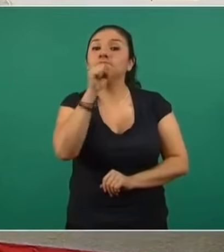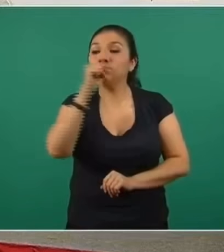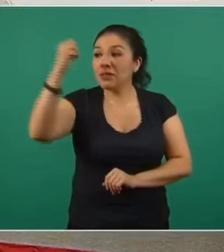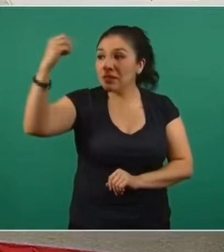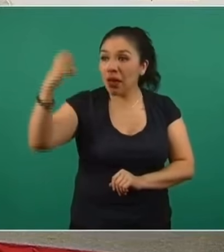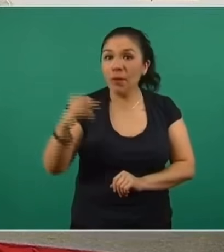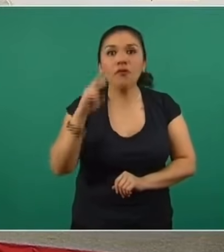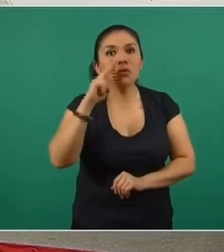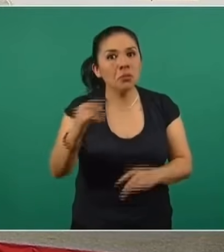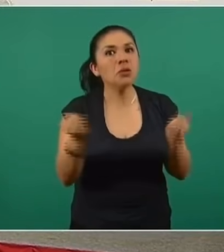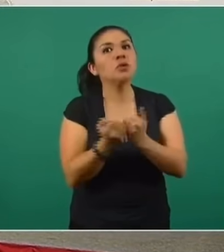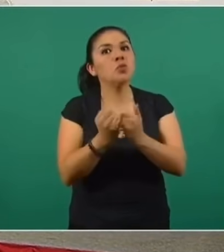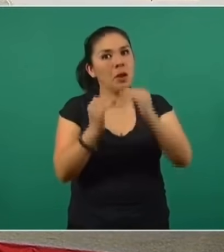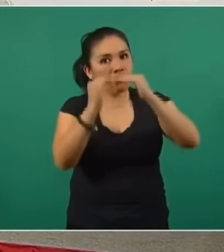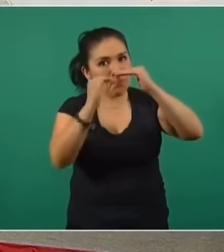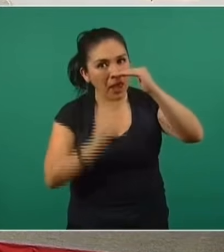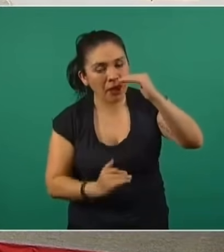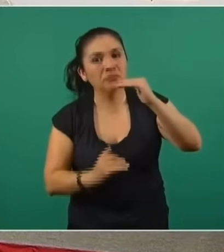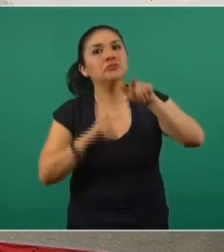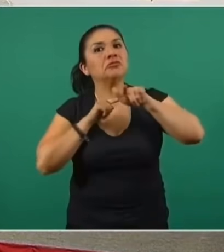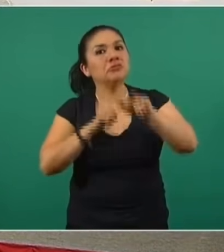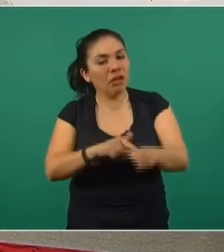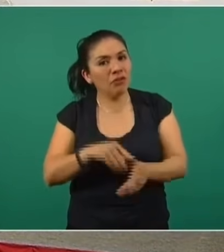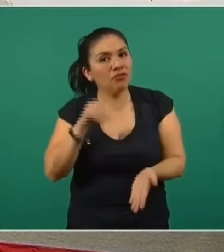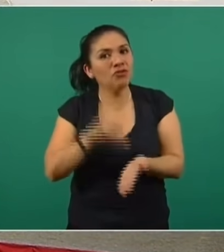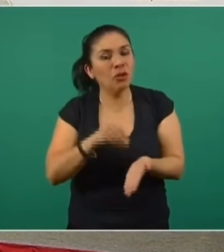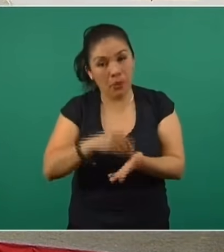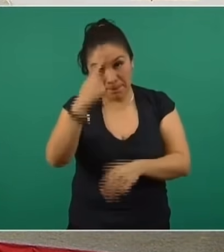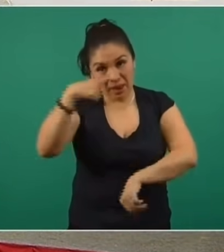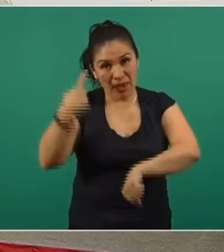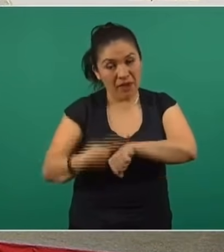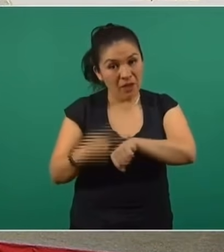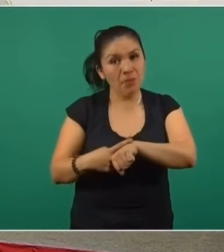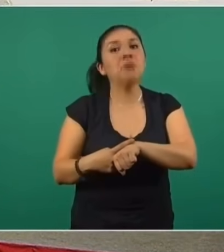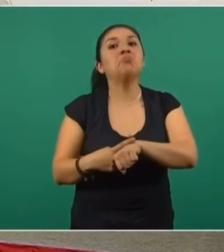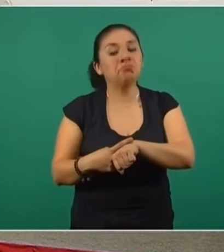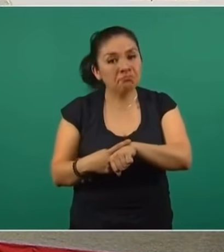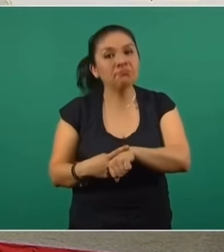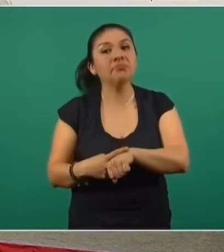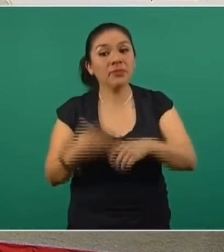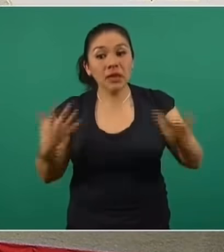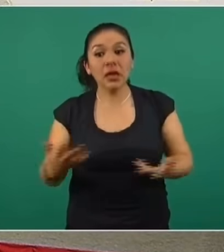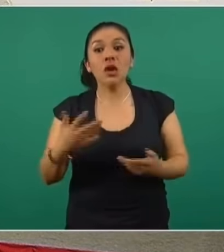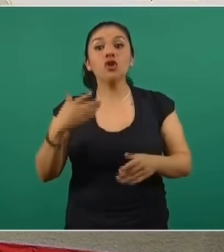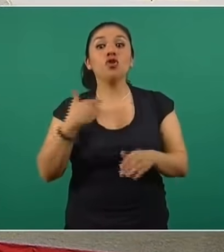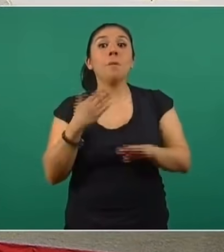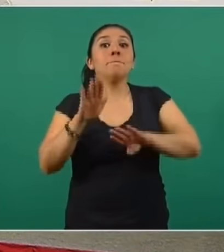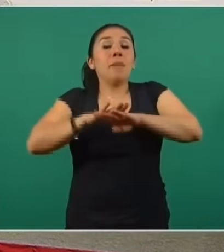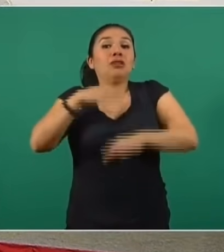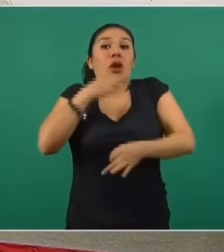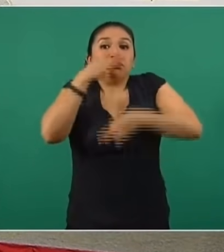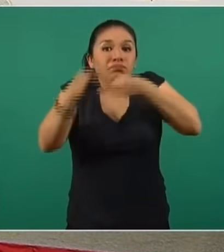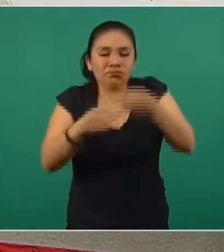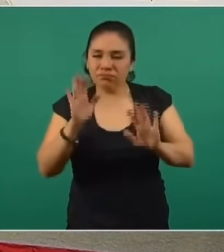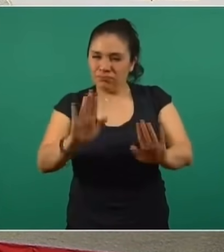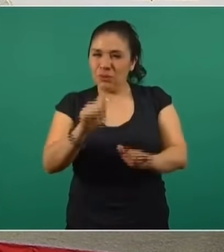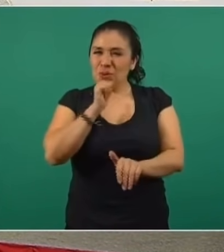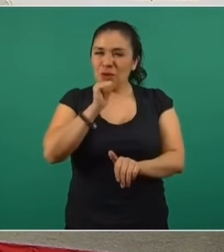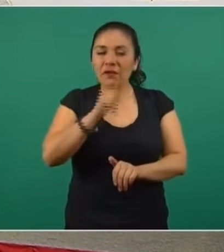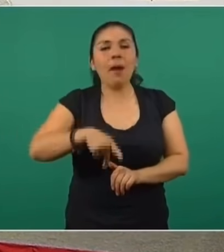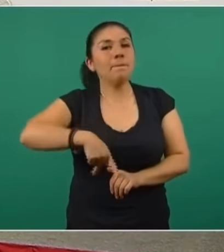muestran una reducción sustantiva, continua de la epidemia y no adelanto el veredicto, pero